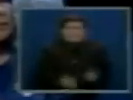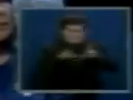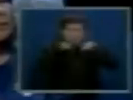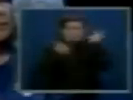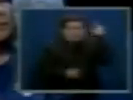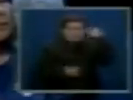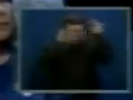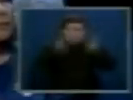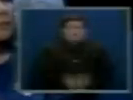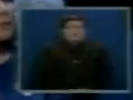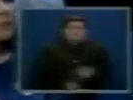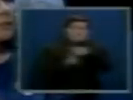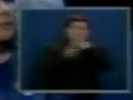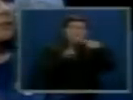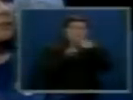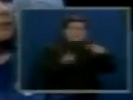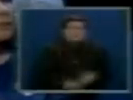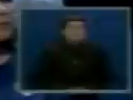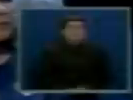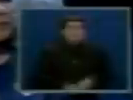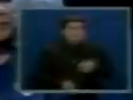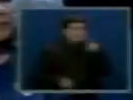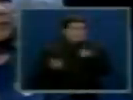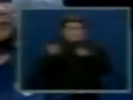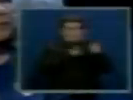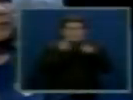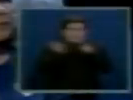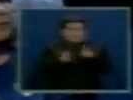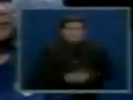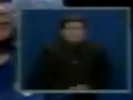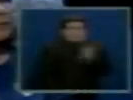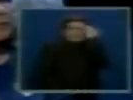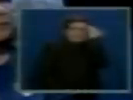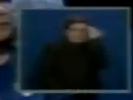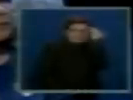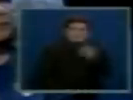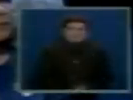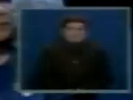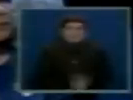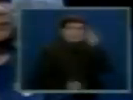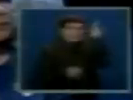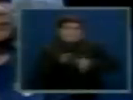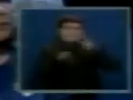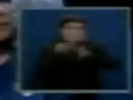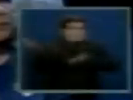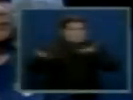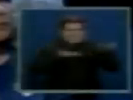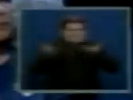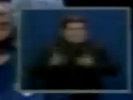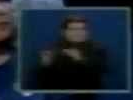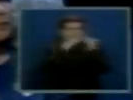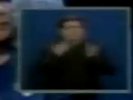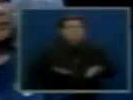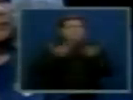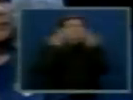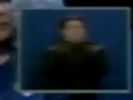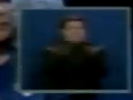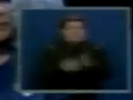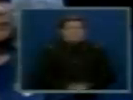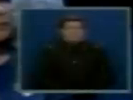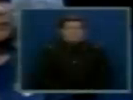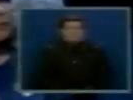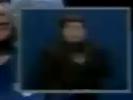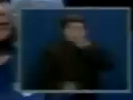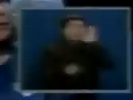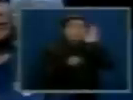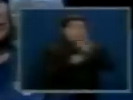altos mandos de la burocracia estatal no entienden, no aceptan que son simples servidores del pueblo obligados a cumplir